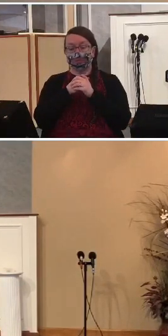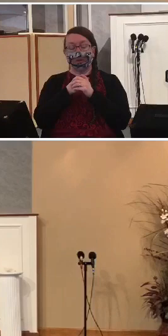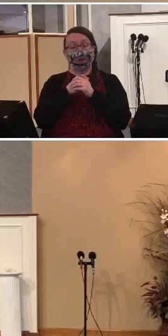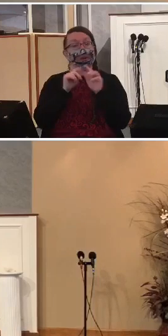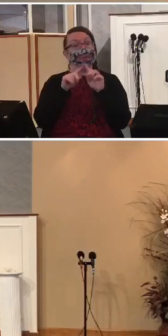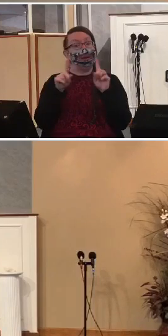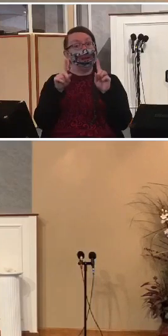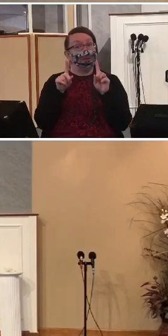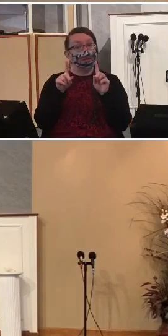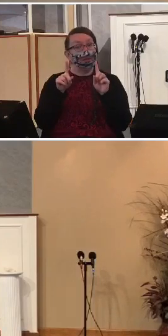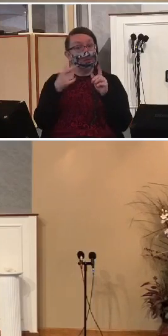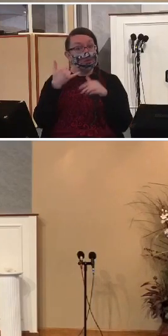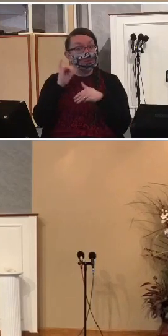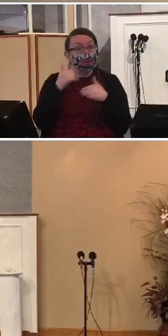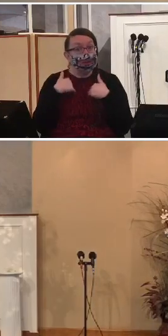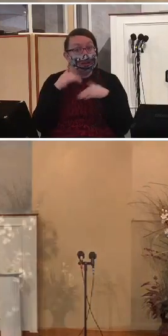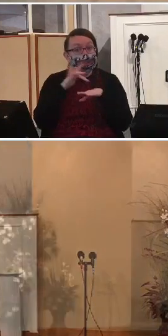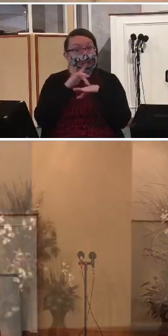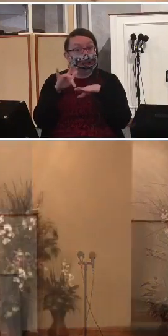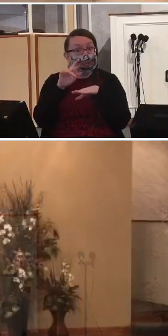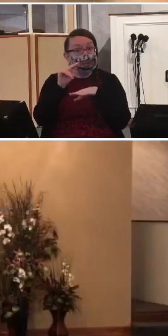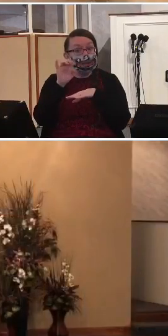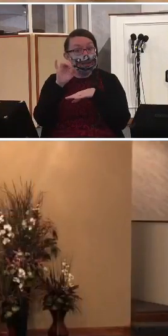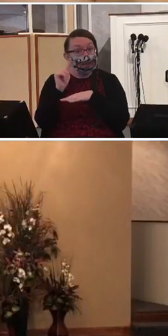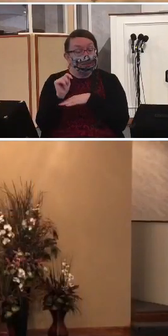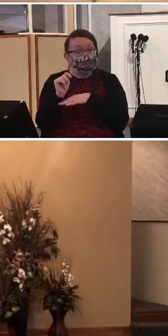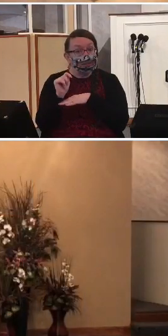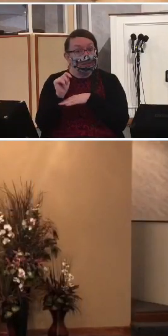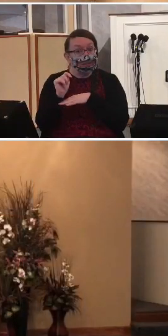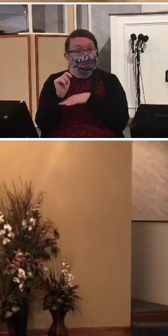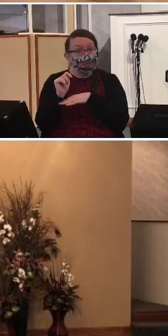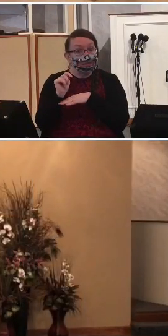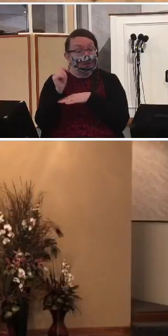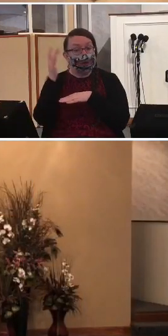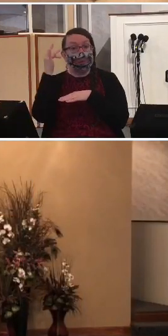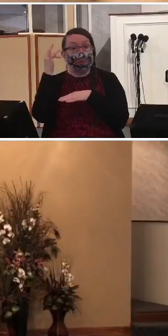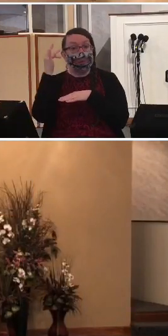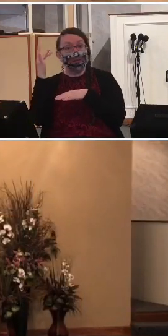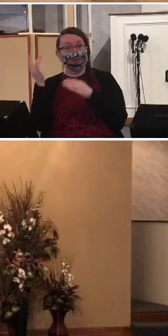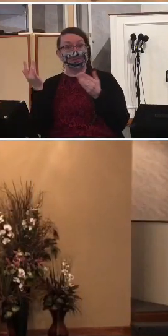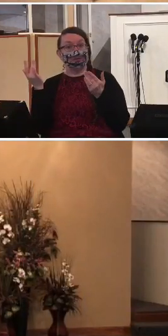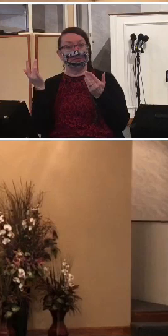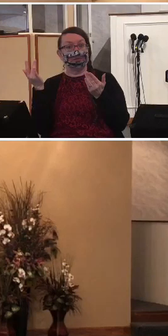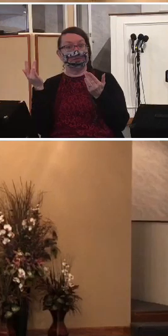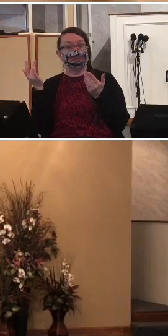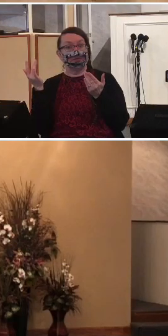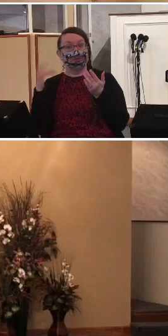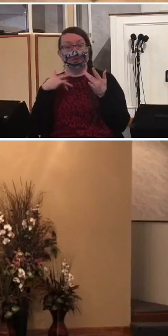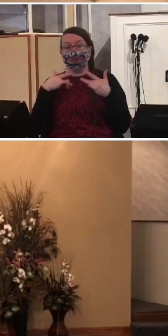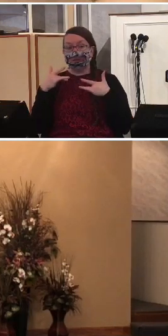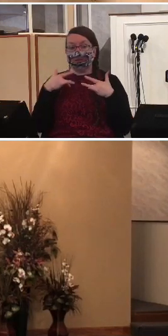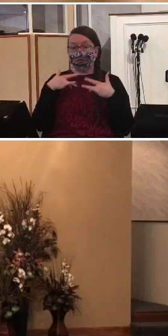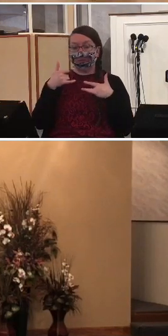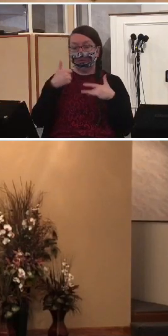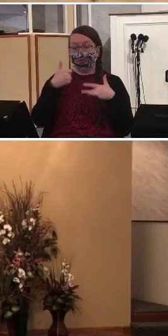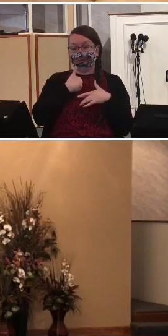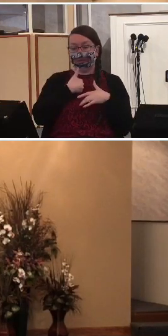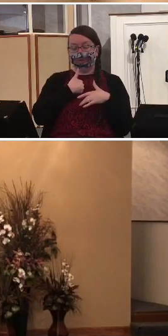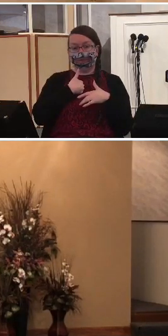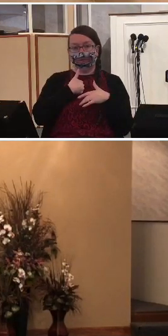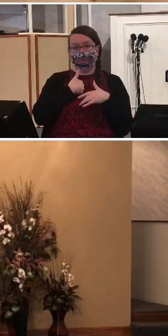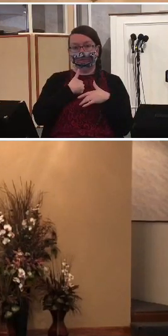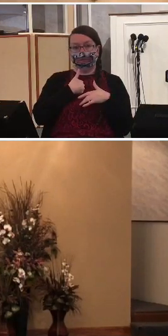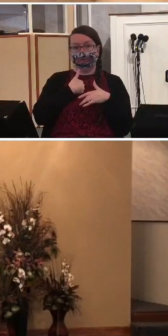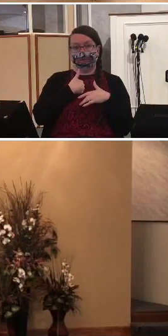¿Pero nosotros aún tenemos una red vacía? ¿Por qué? ¿Por qué estamos tan preocupándonos de nosotros